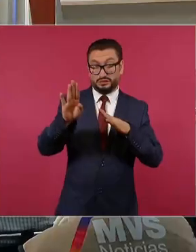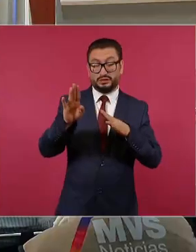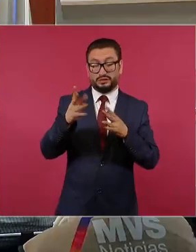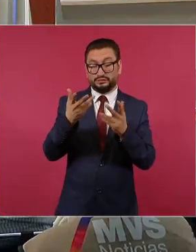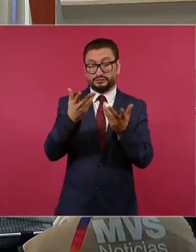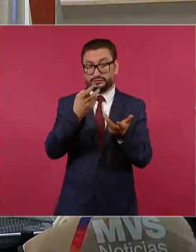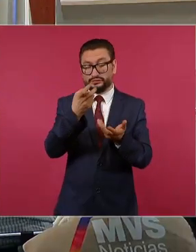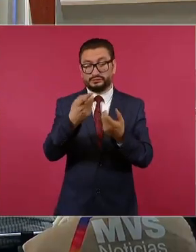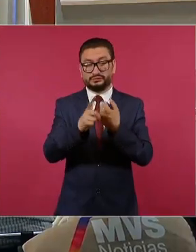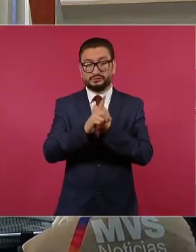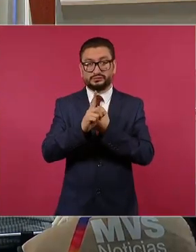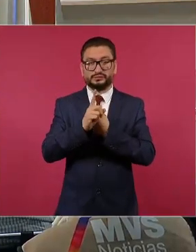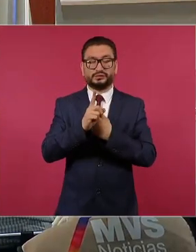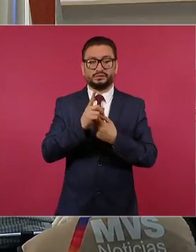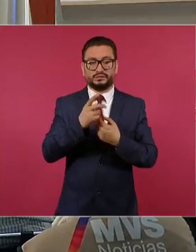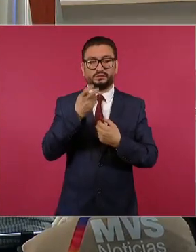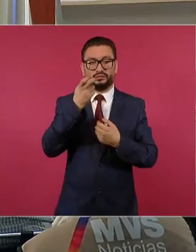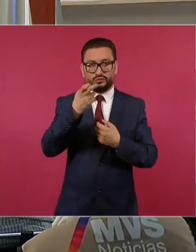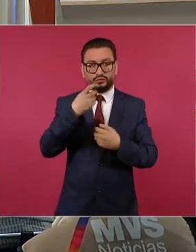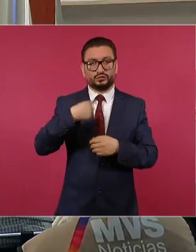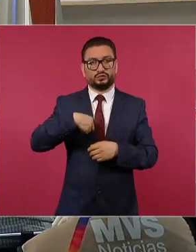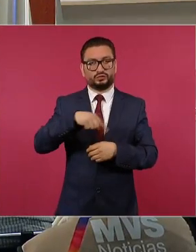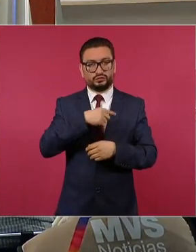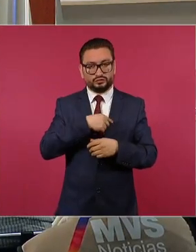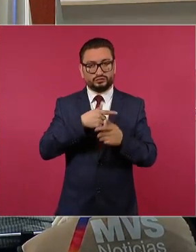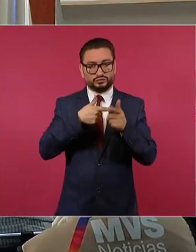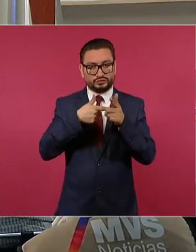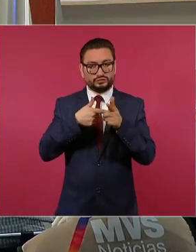Estamos constantemente